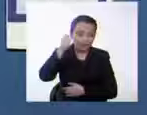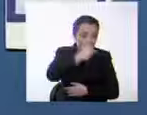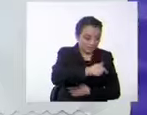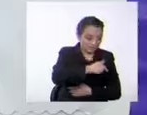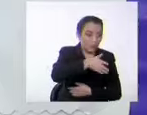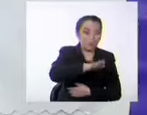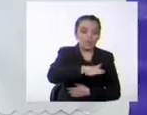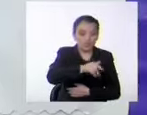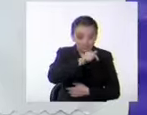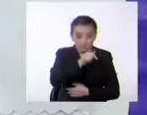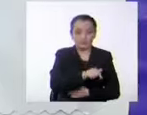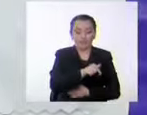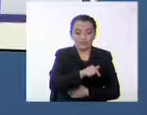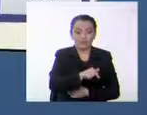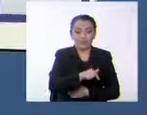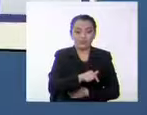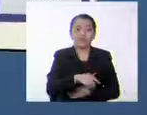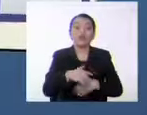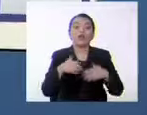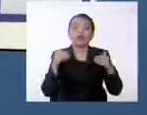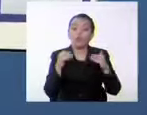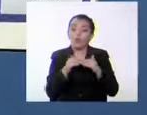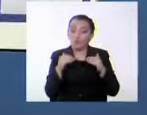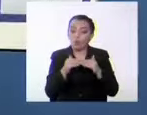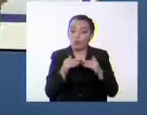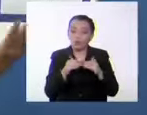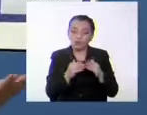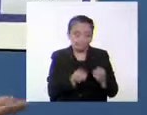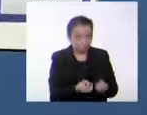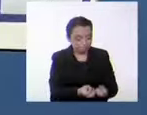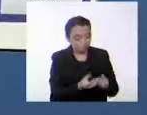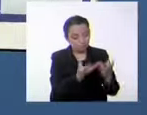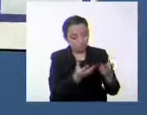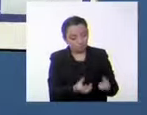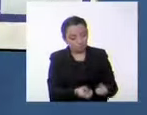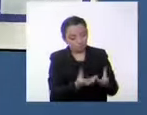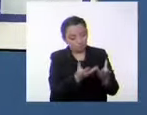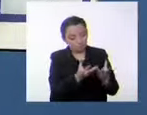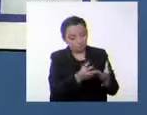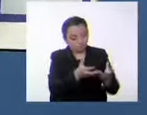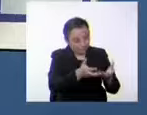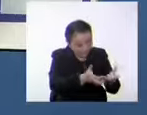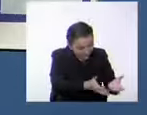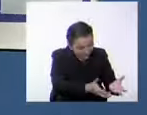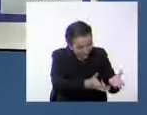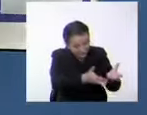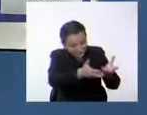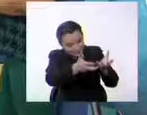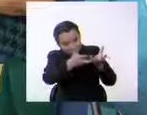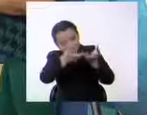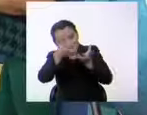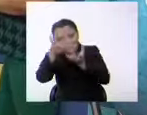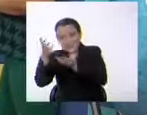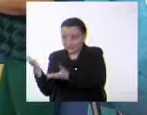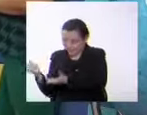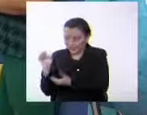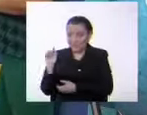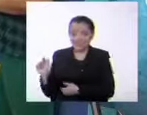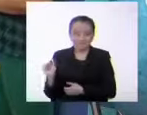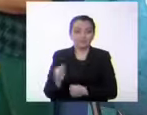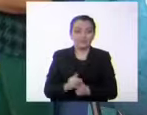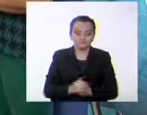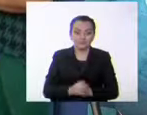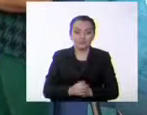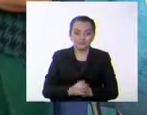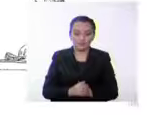pero también exportaron todo lo que cultivaban nuestros indígenas en este caso. Por eso tenemos ahí importación y exportación, ¿verdad?